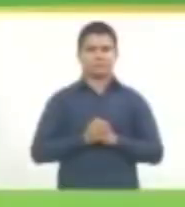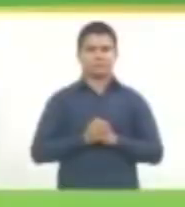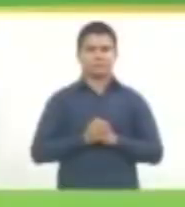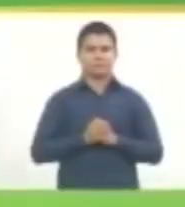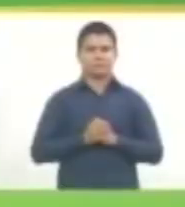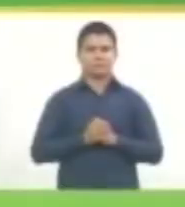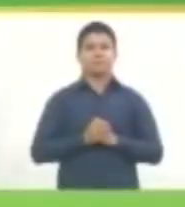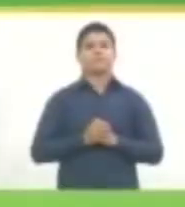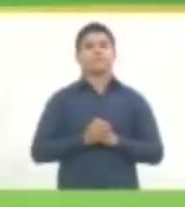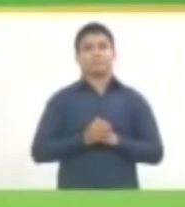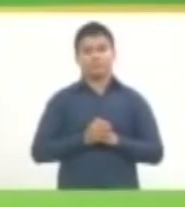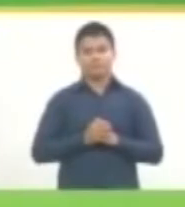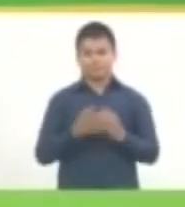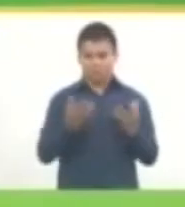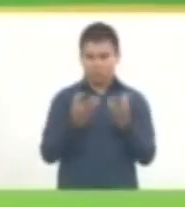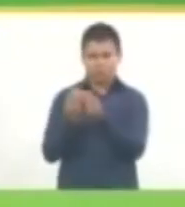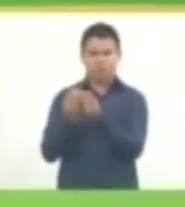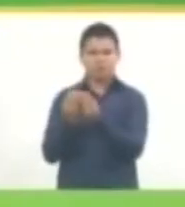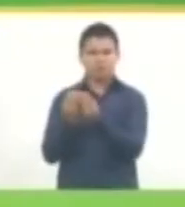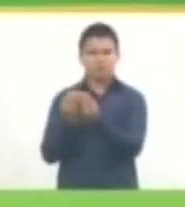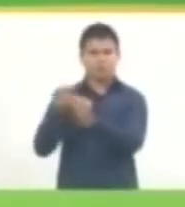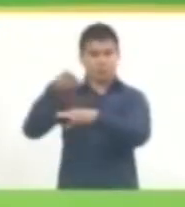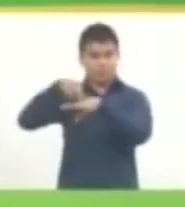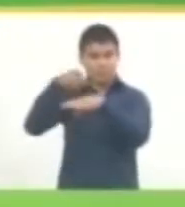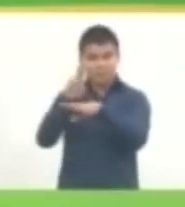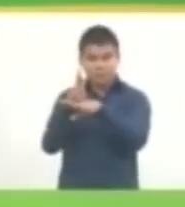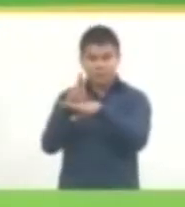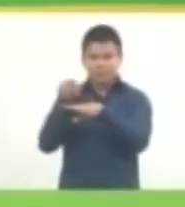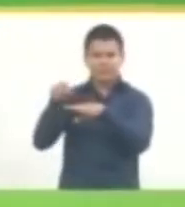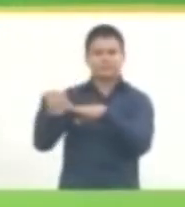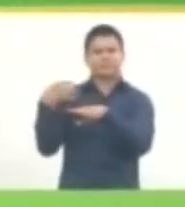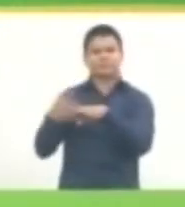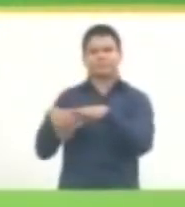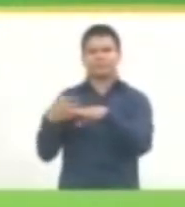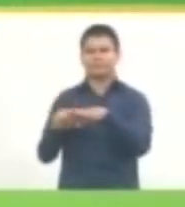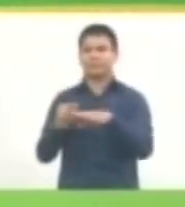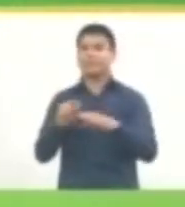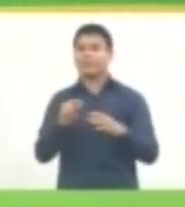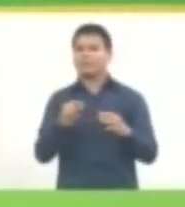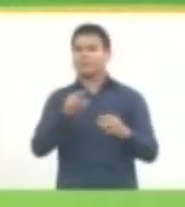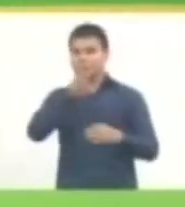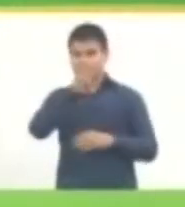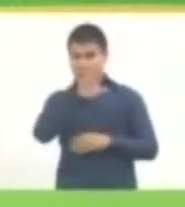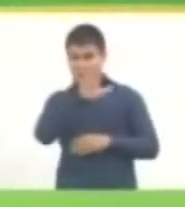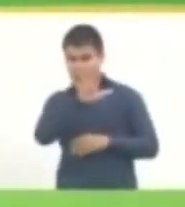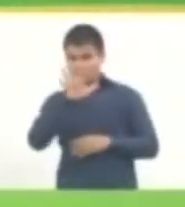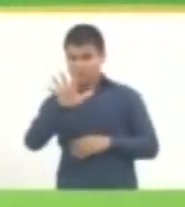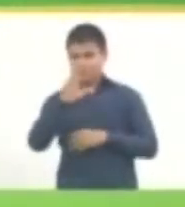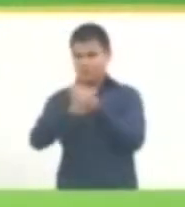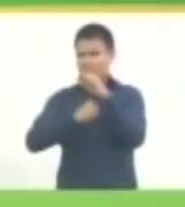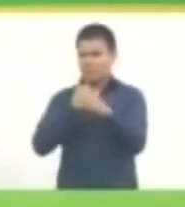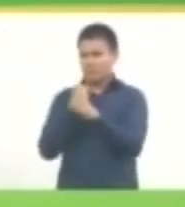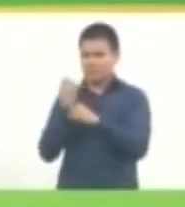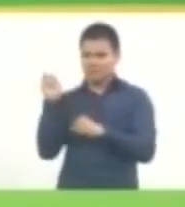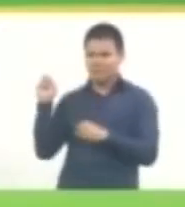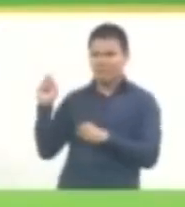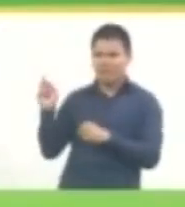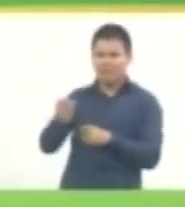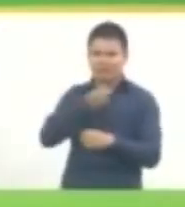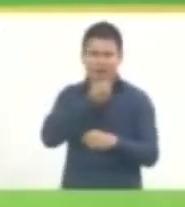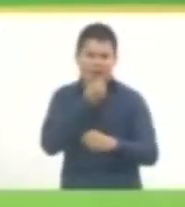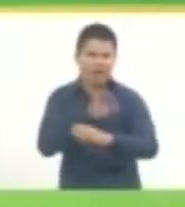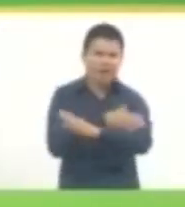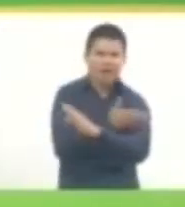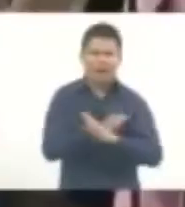El Gran Combo de Puerto Rico celebrará sus 55 años de vida artística en compañía de artistas como Gilberto Santa Rosa y